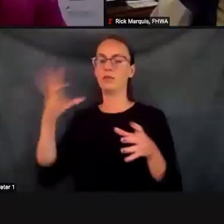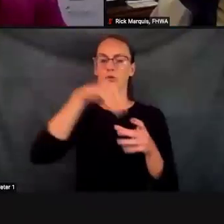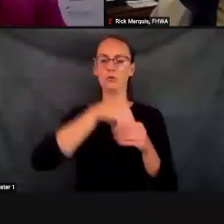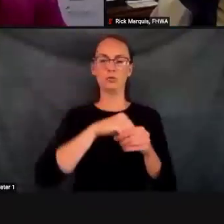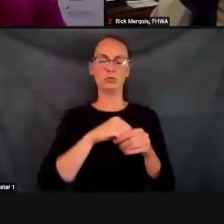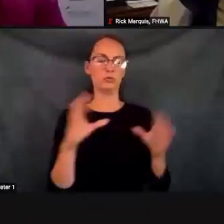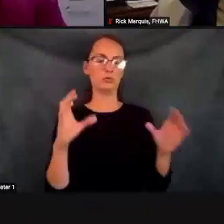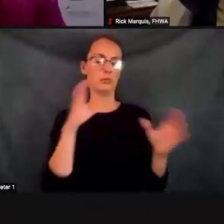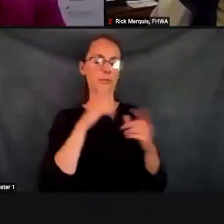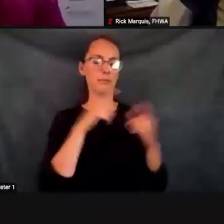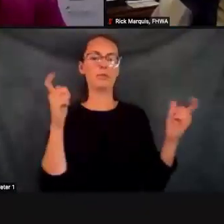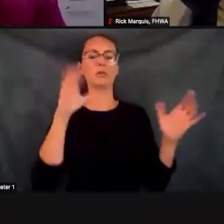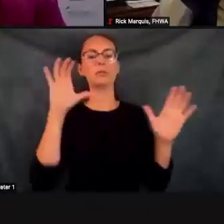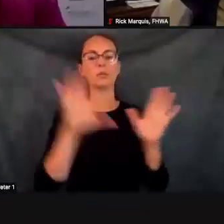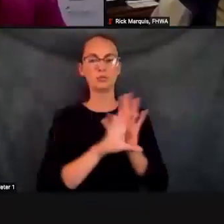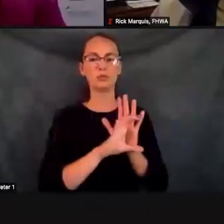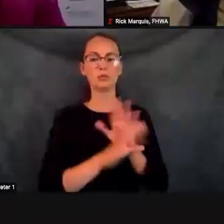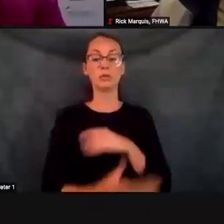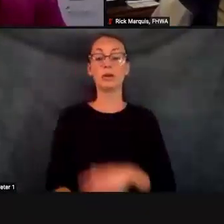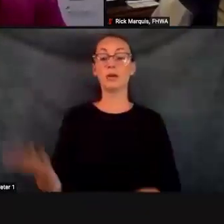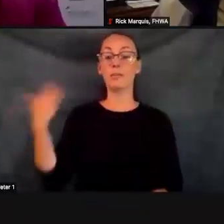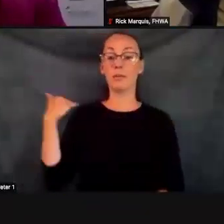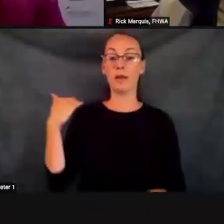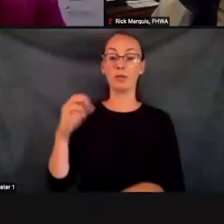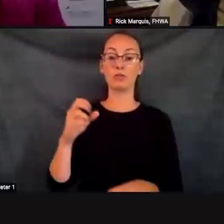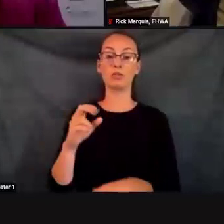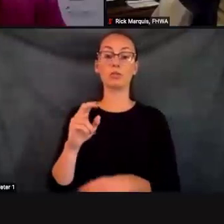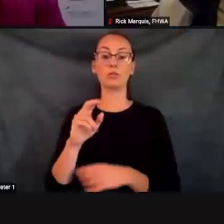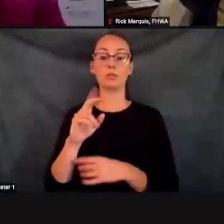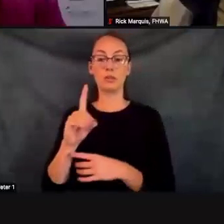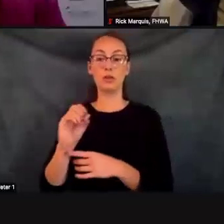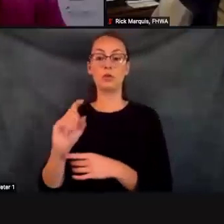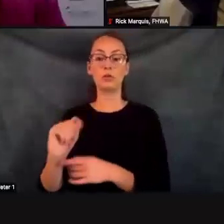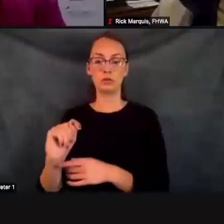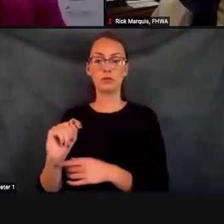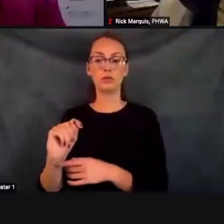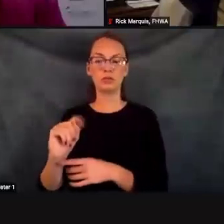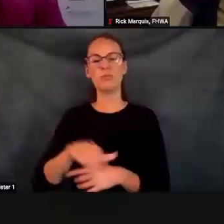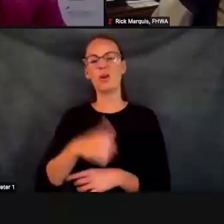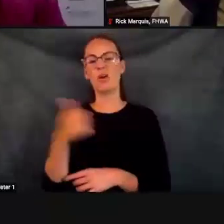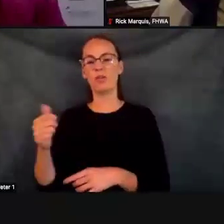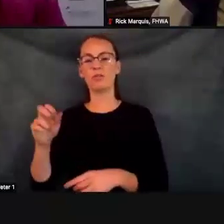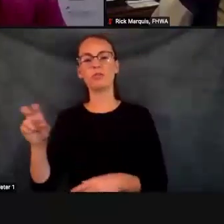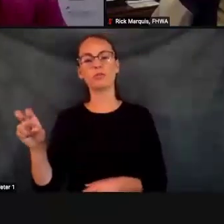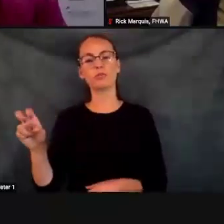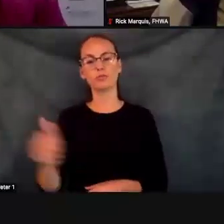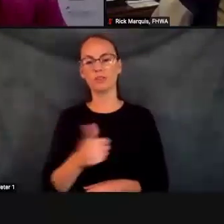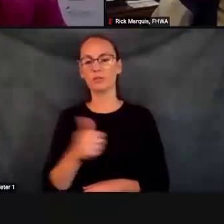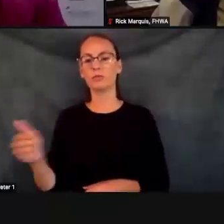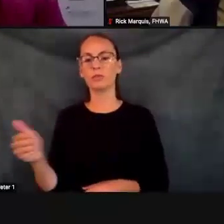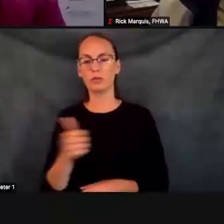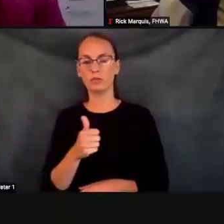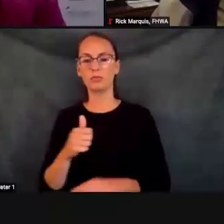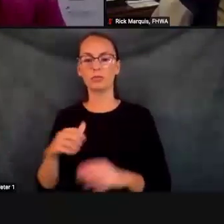En el pasado, el Departamento de Transporte del Estado de Nueva York.